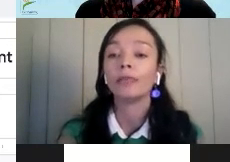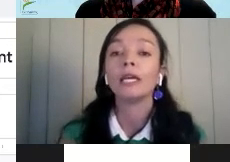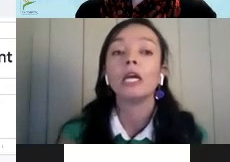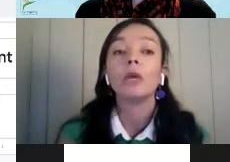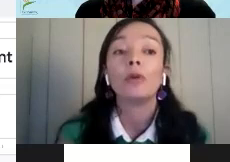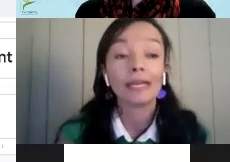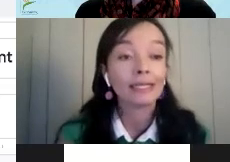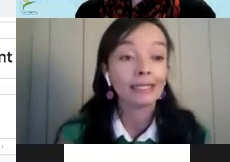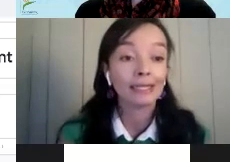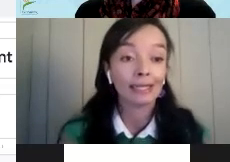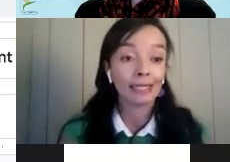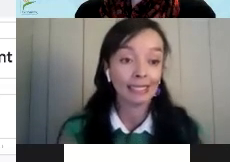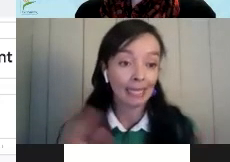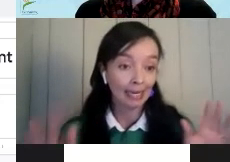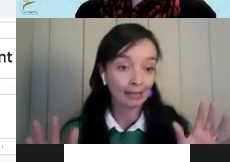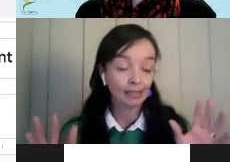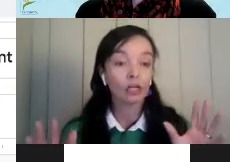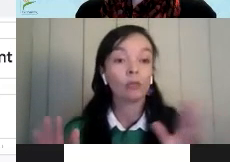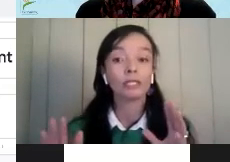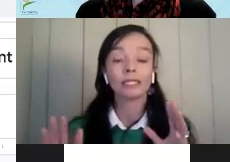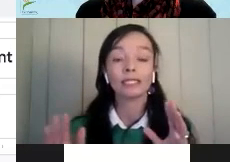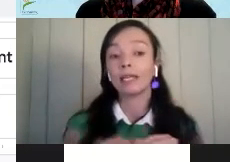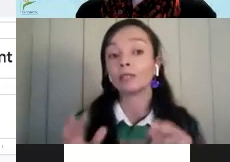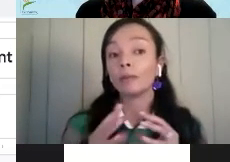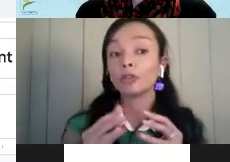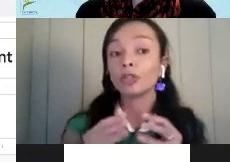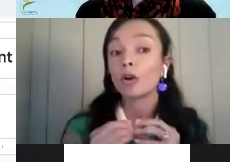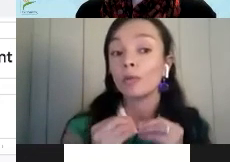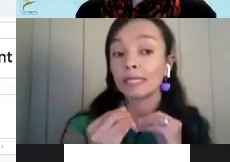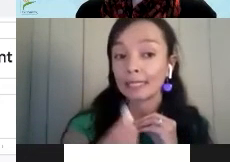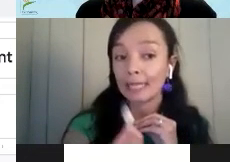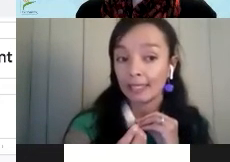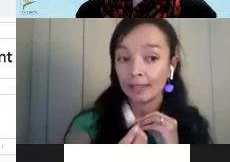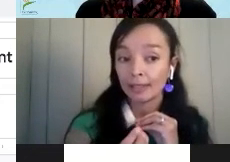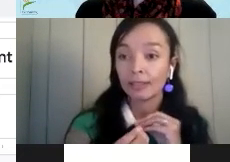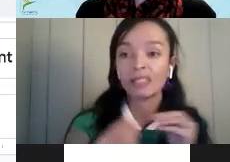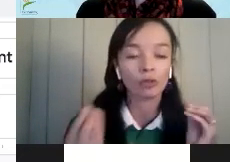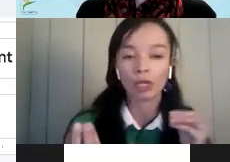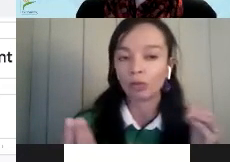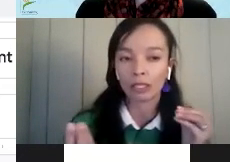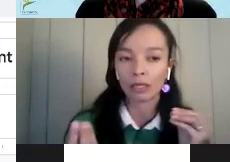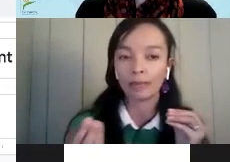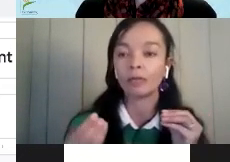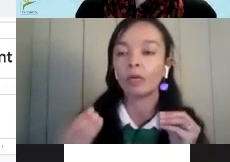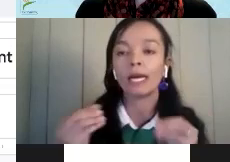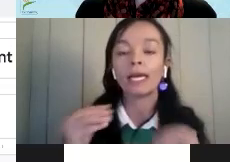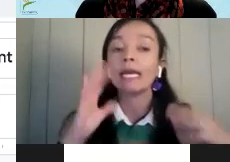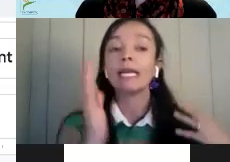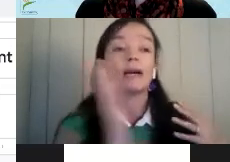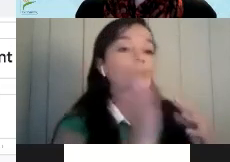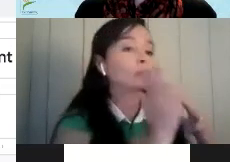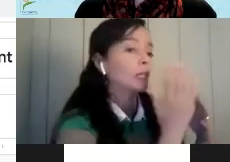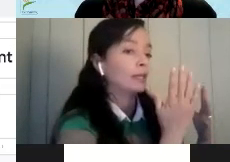importante porque es 3D. ¿Cómo es 3D? Les va a mostrar cómo hacer señas. Si están buscando una seña en particular